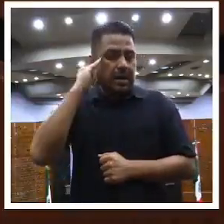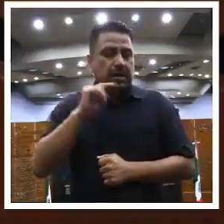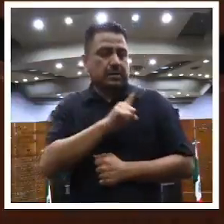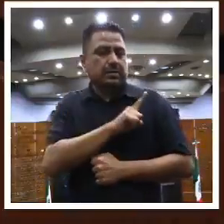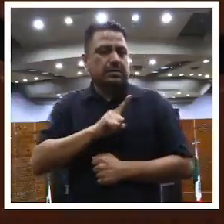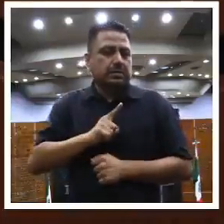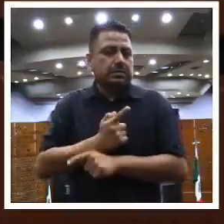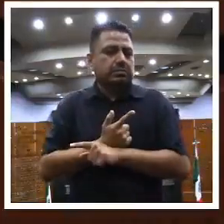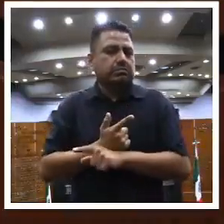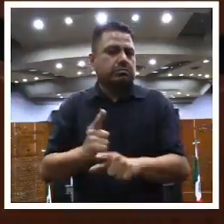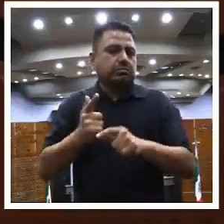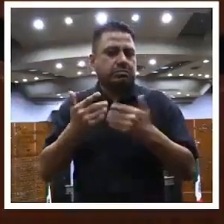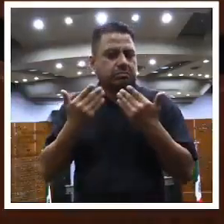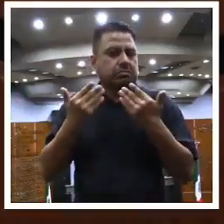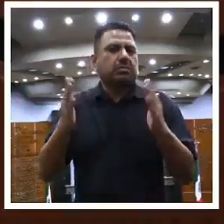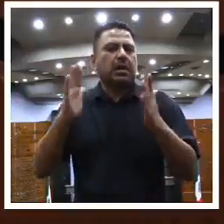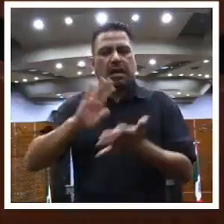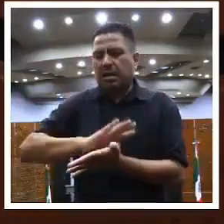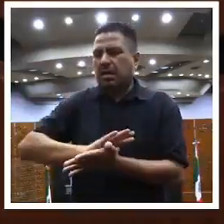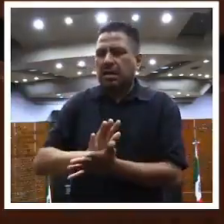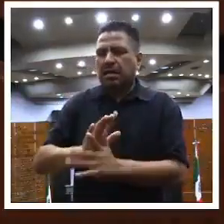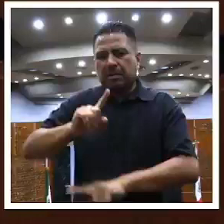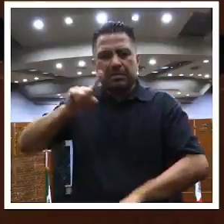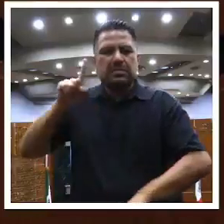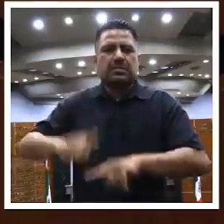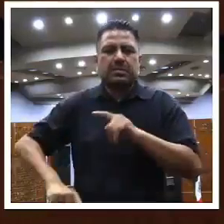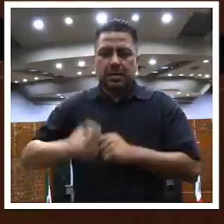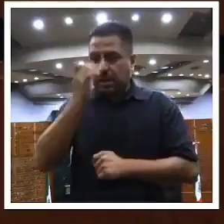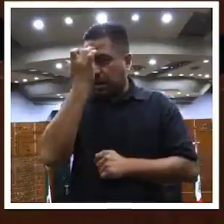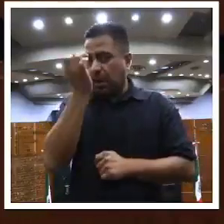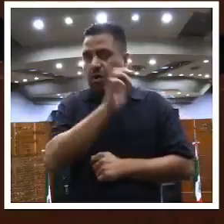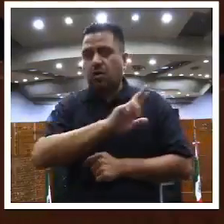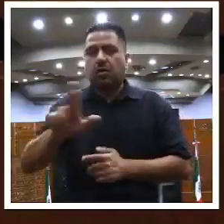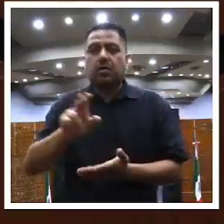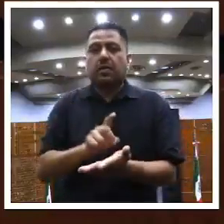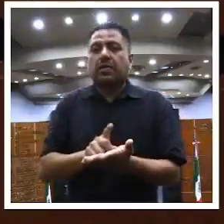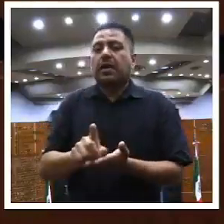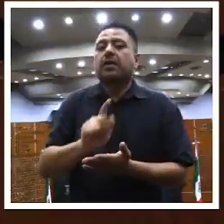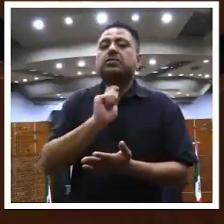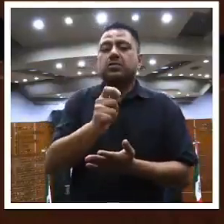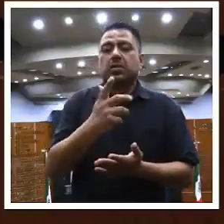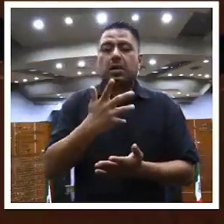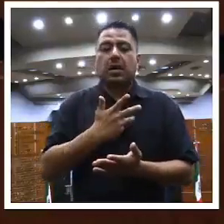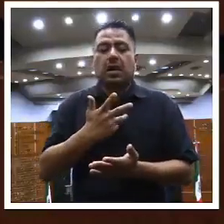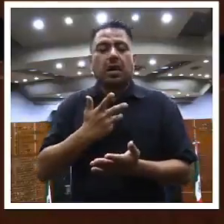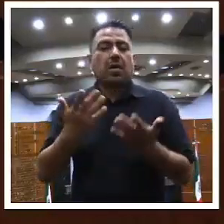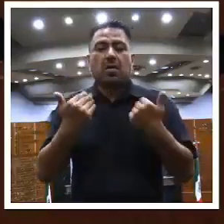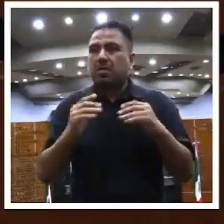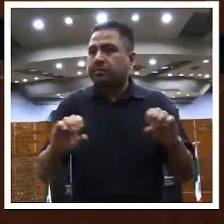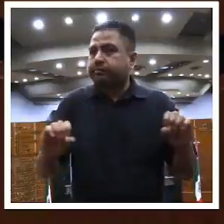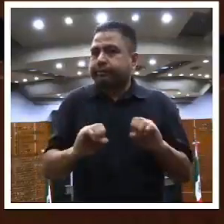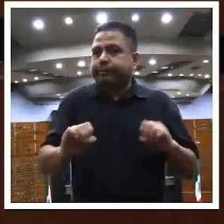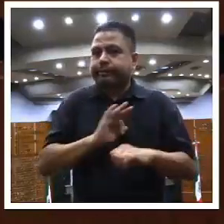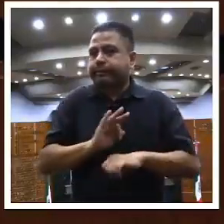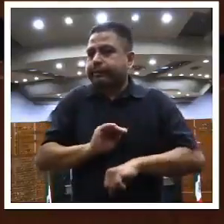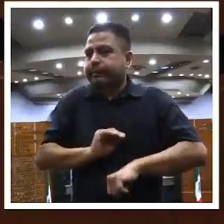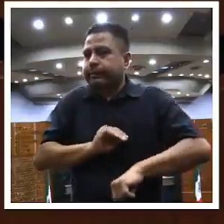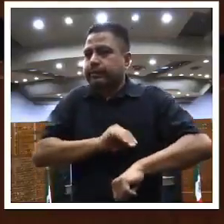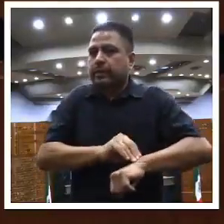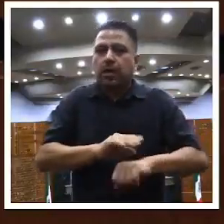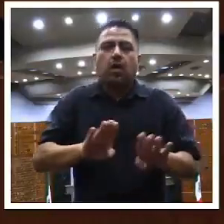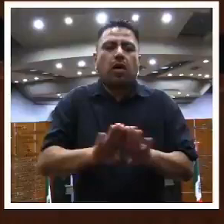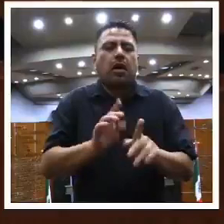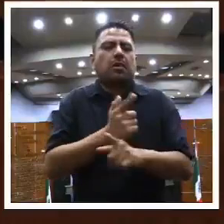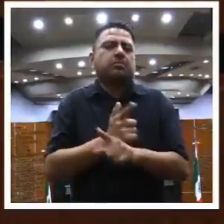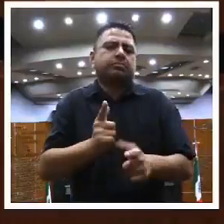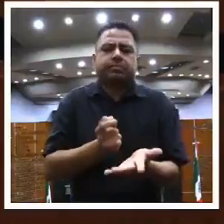ser libres de toda forma de discriminación. Reconoce los derechos que tienen y que no han podido ejercer, como la